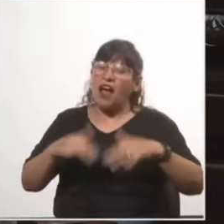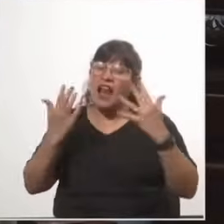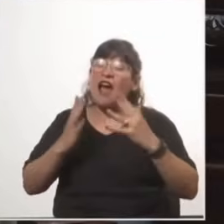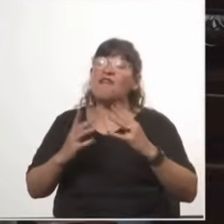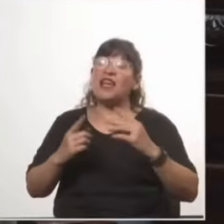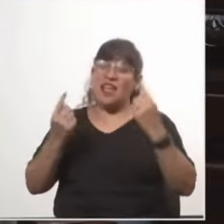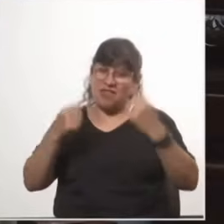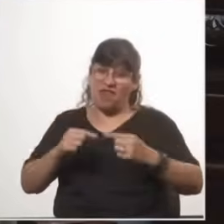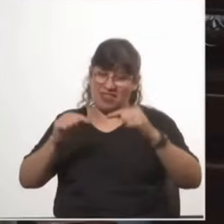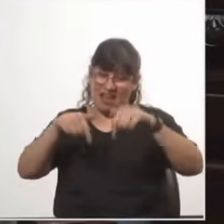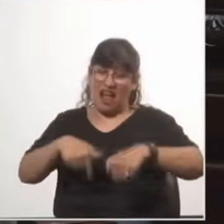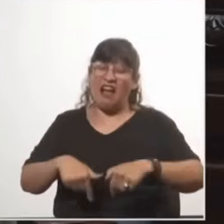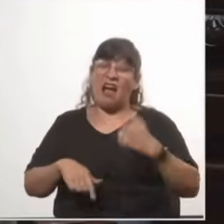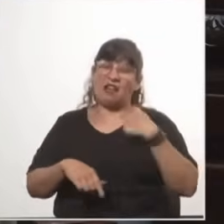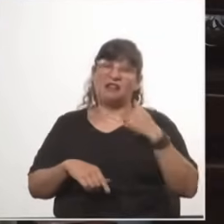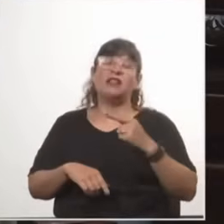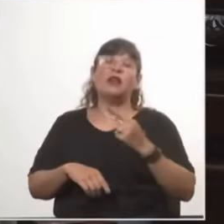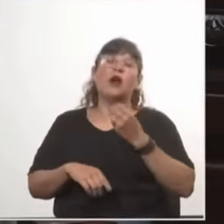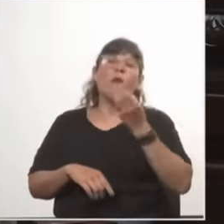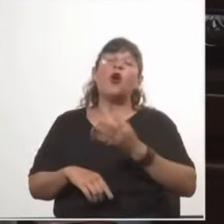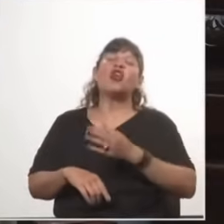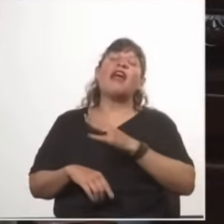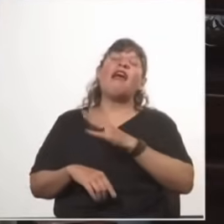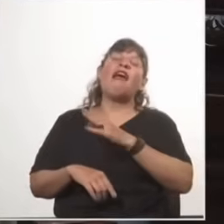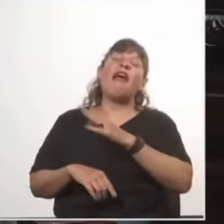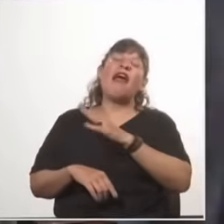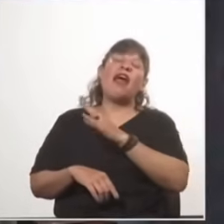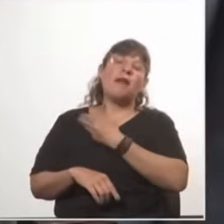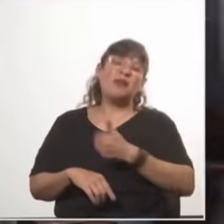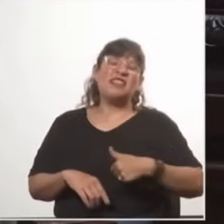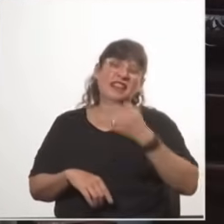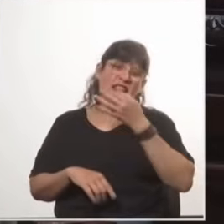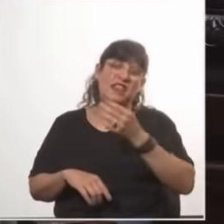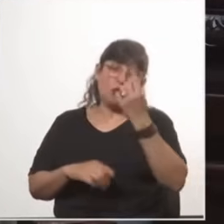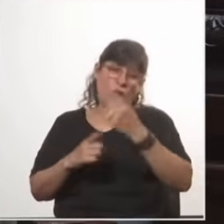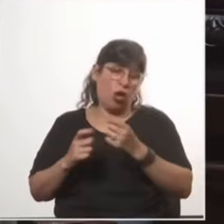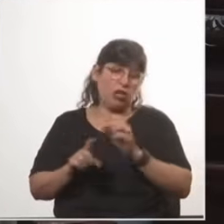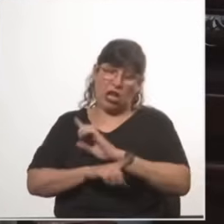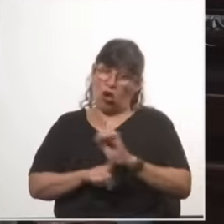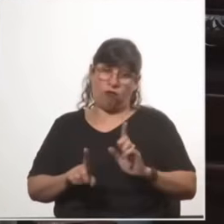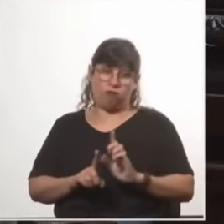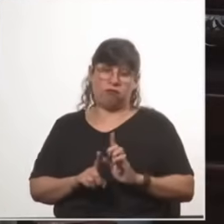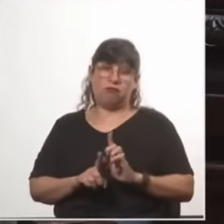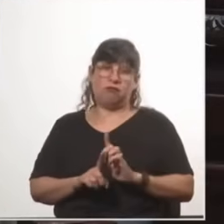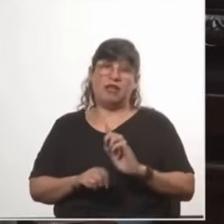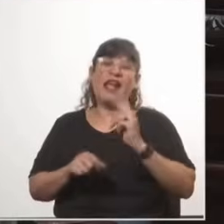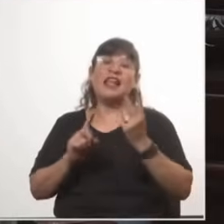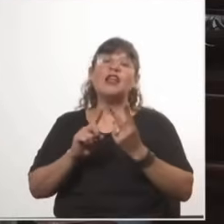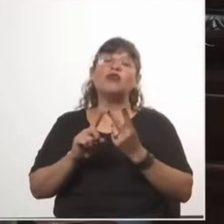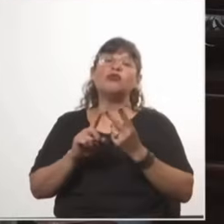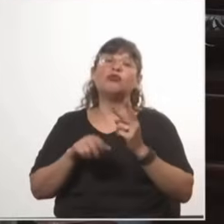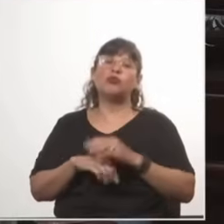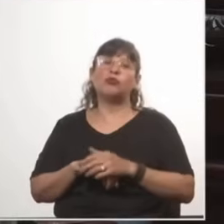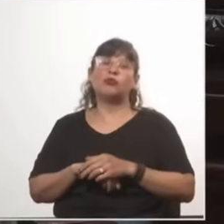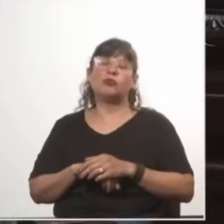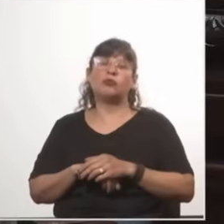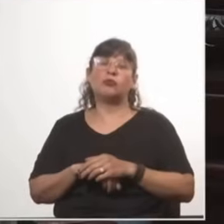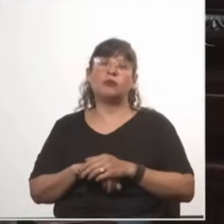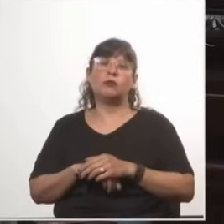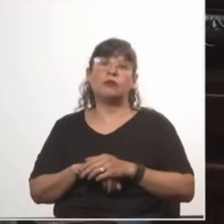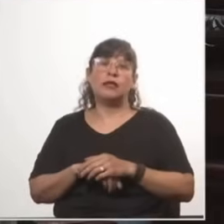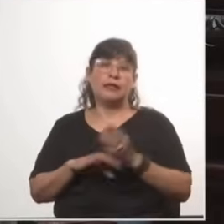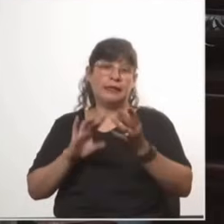debatir aquí, porque el presidente dice una cosa que no es. Y lo segundo, que los